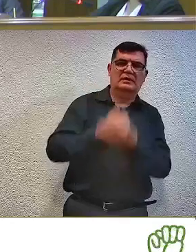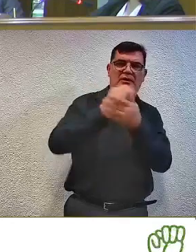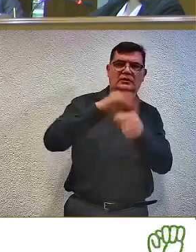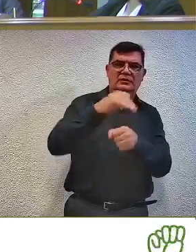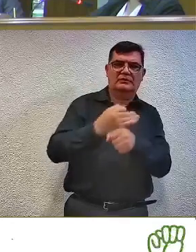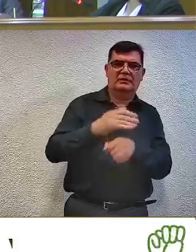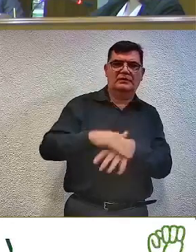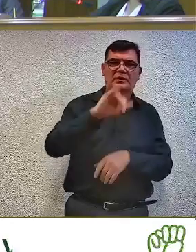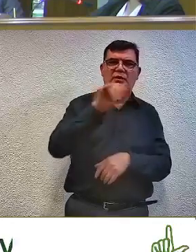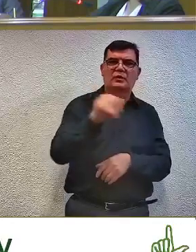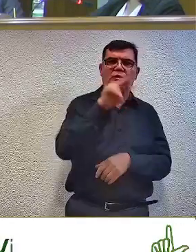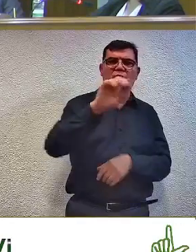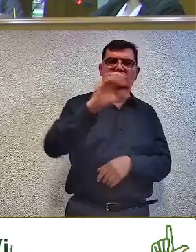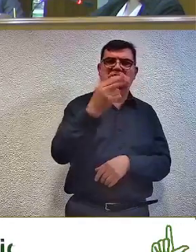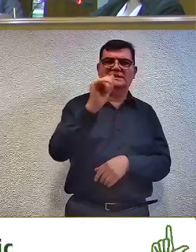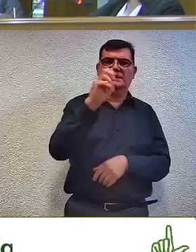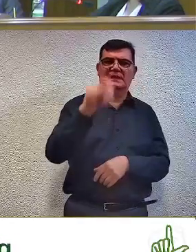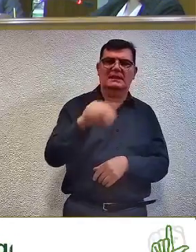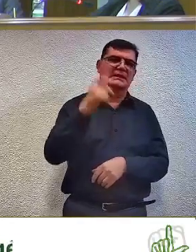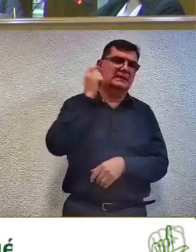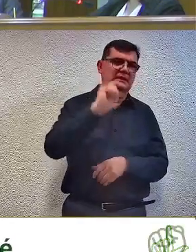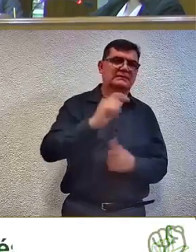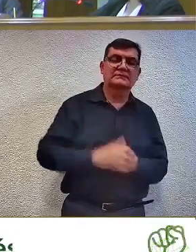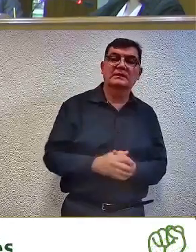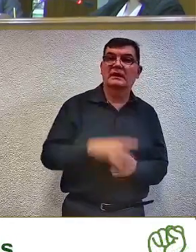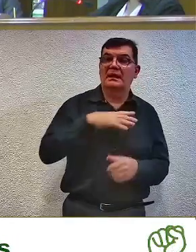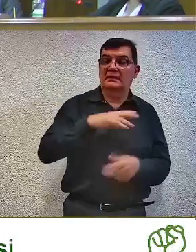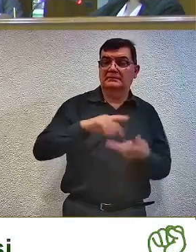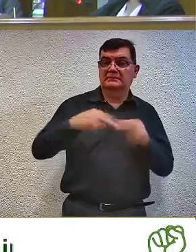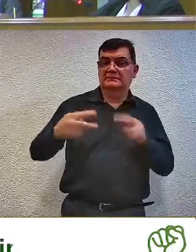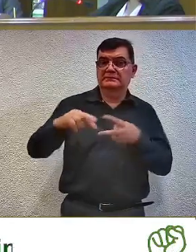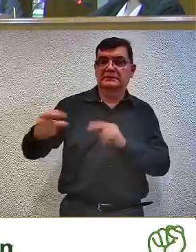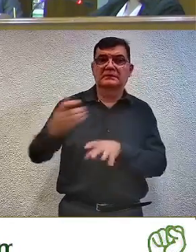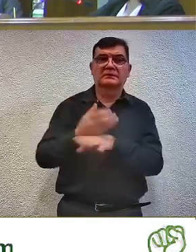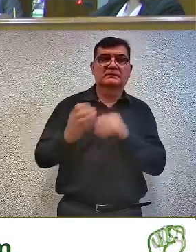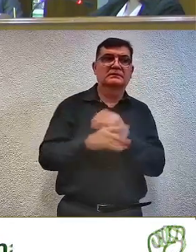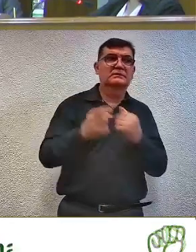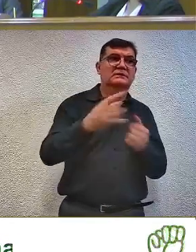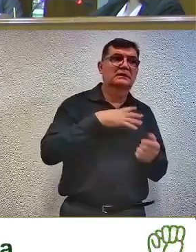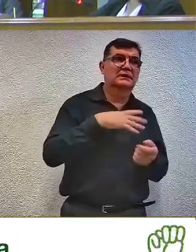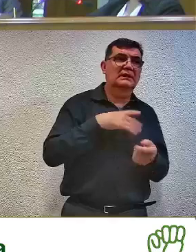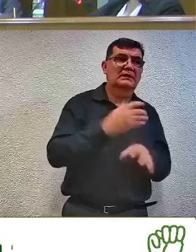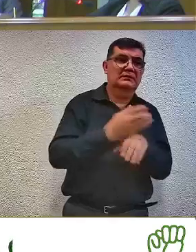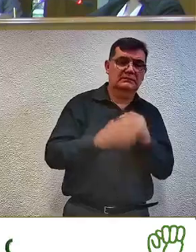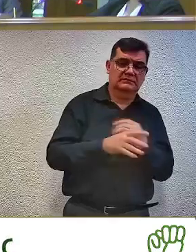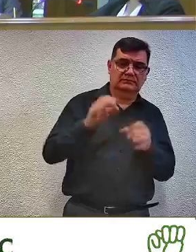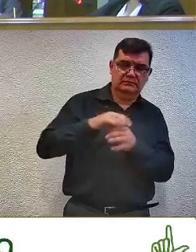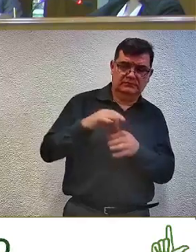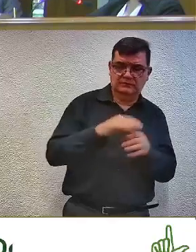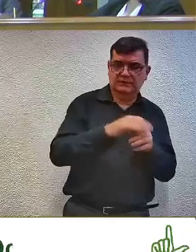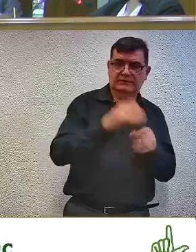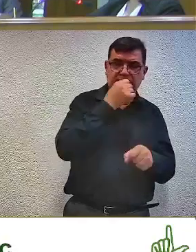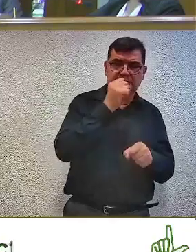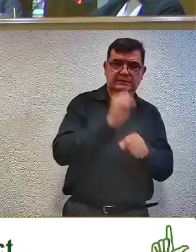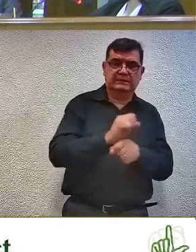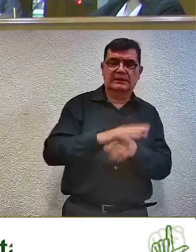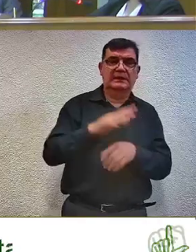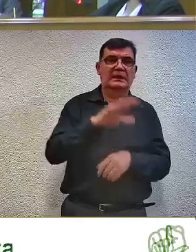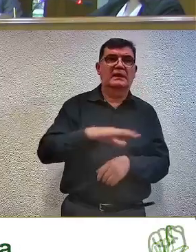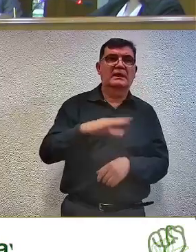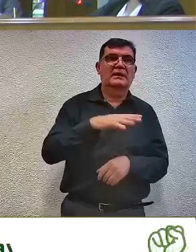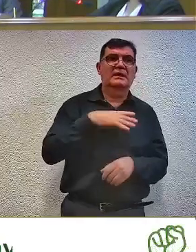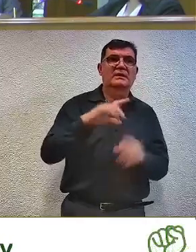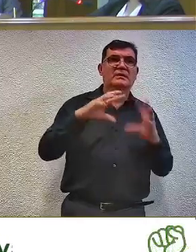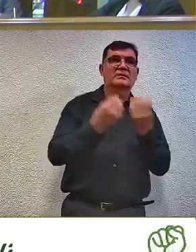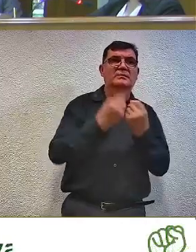Municipal de Juchitán, Guerrero, en contra de actos de la Coordinación de lo Contencioso Electoral de la Secretaría Ejecutiva y del